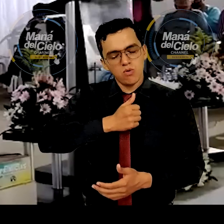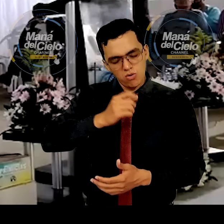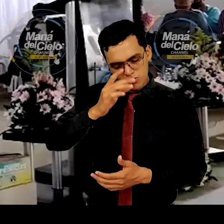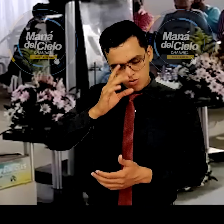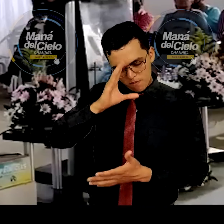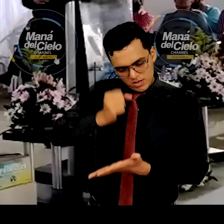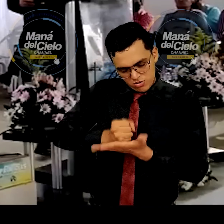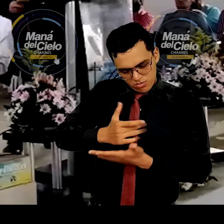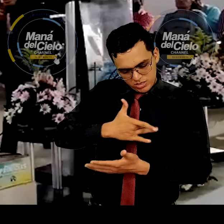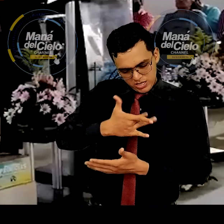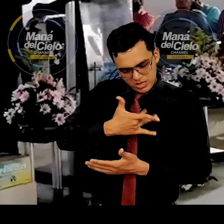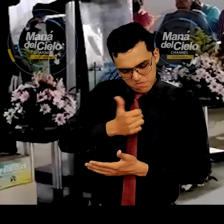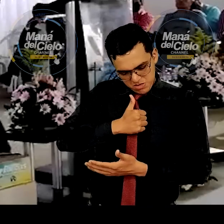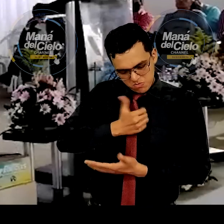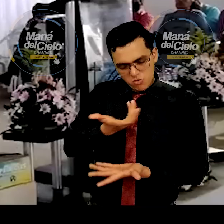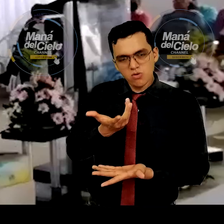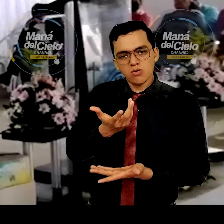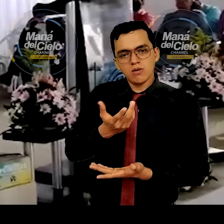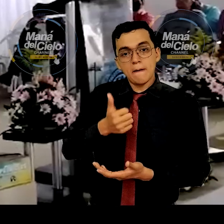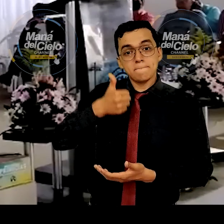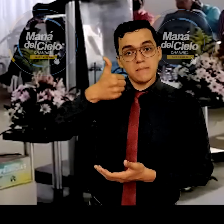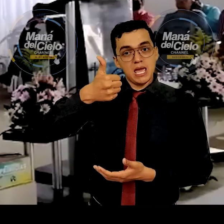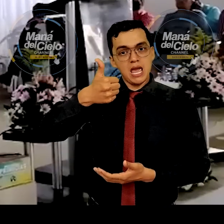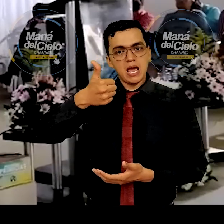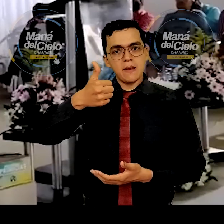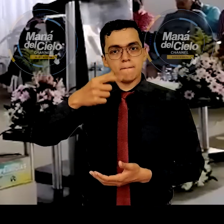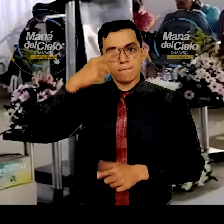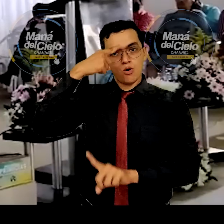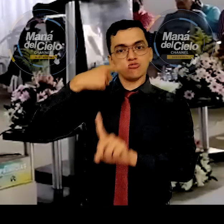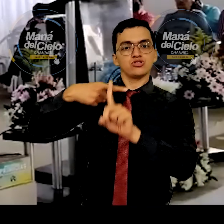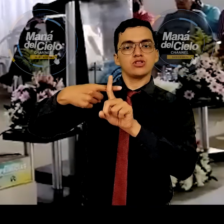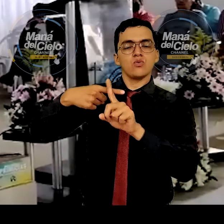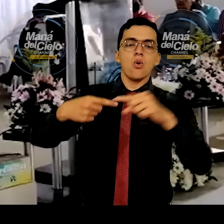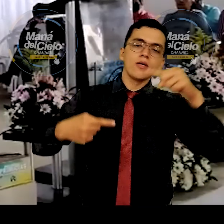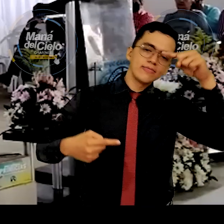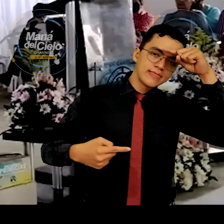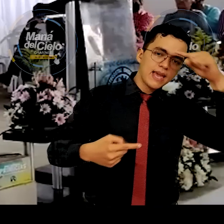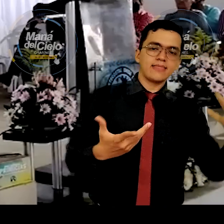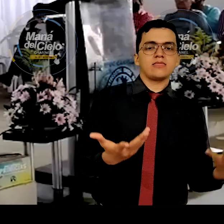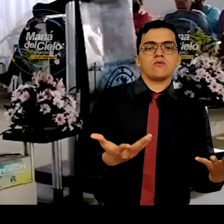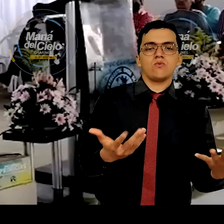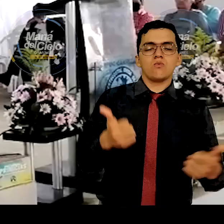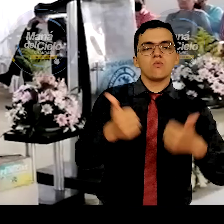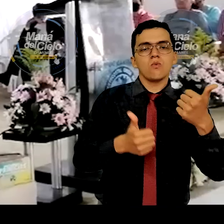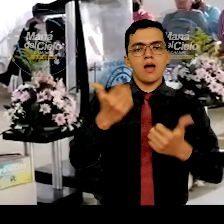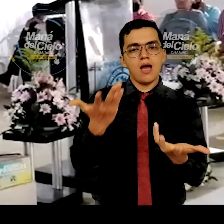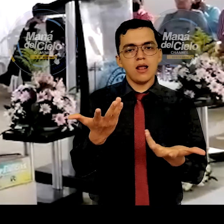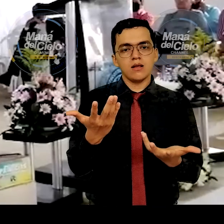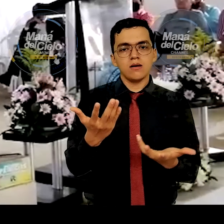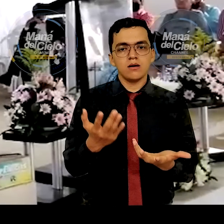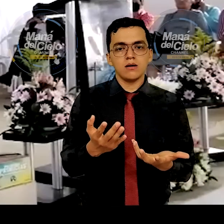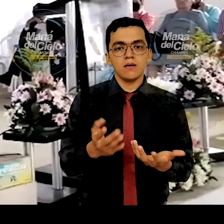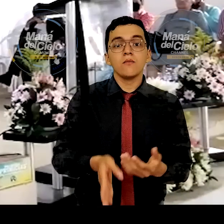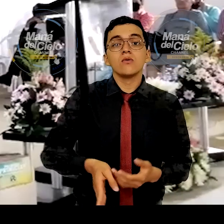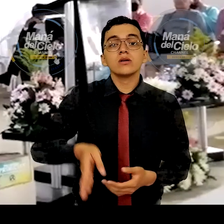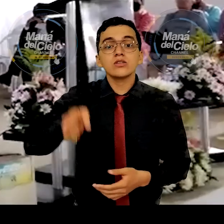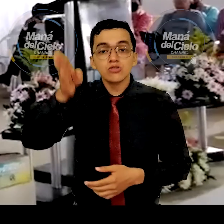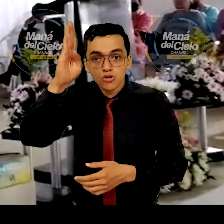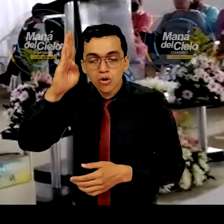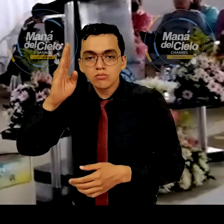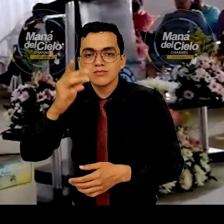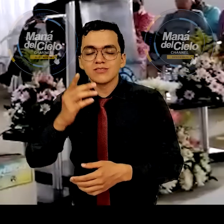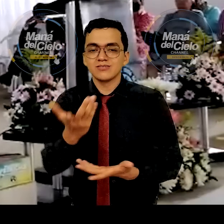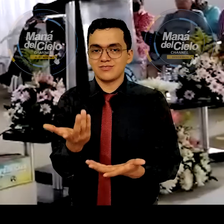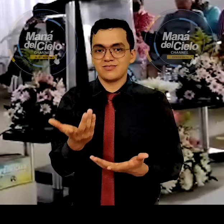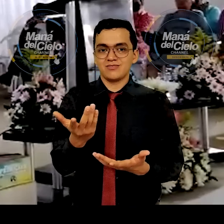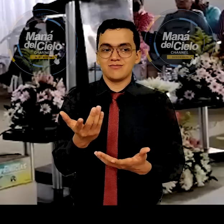dice, ¿cuánto más valéis vosotros que muchos pajaritos? Si Dios es